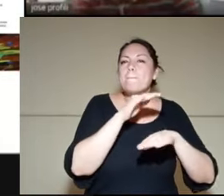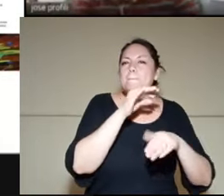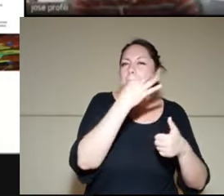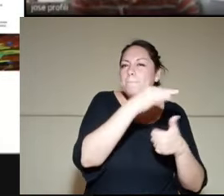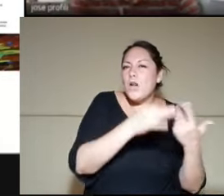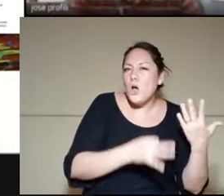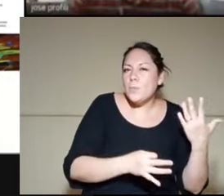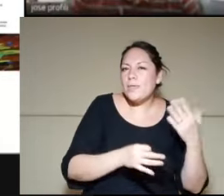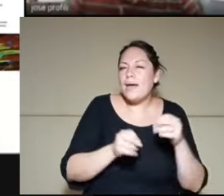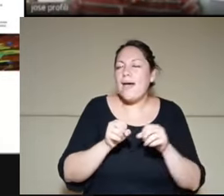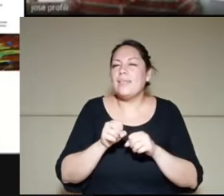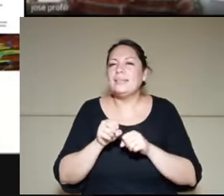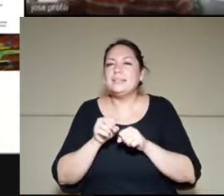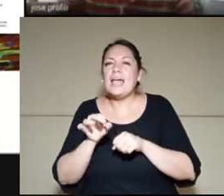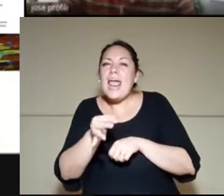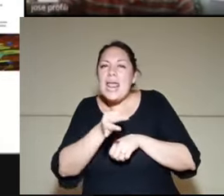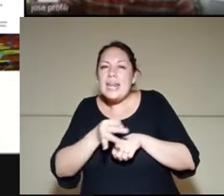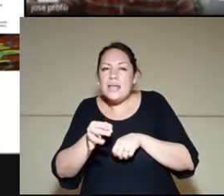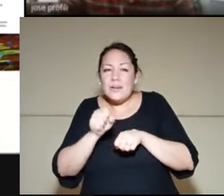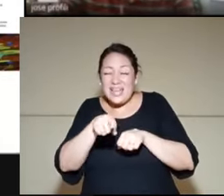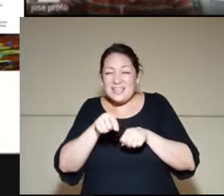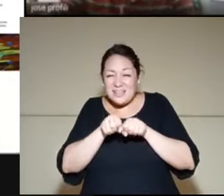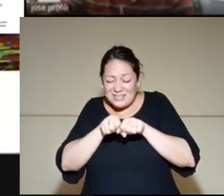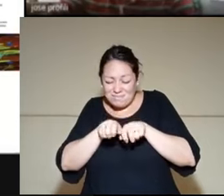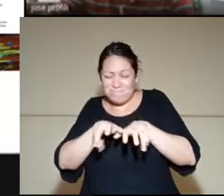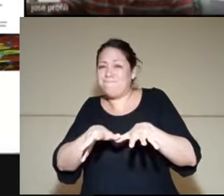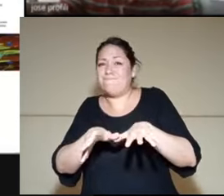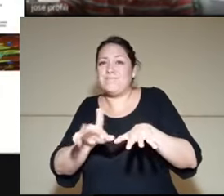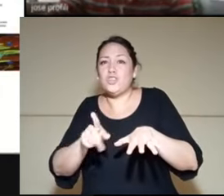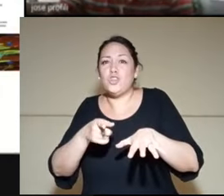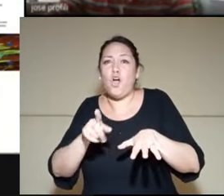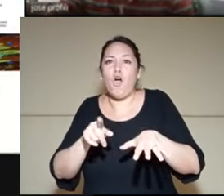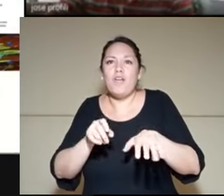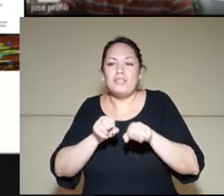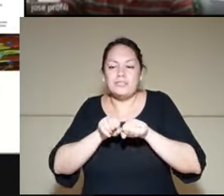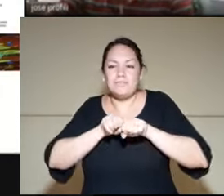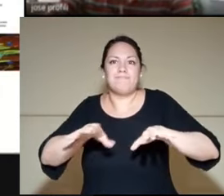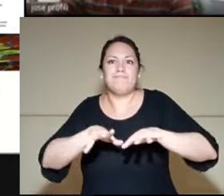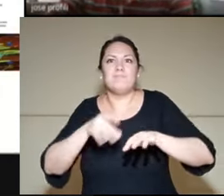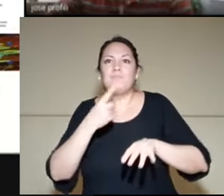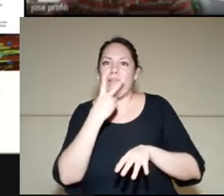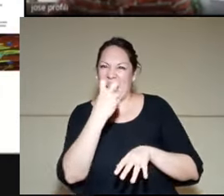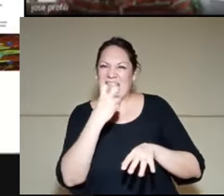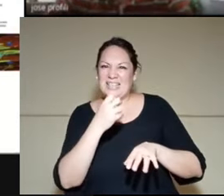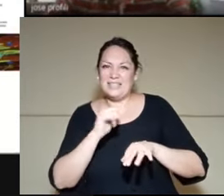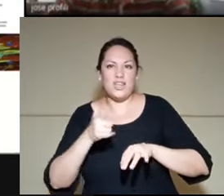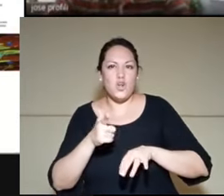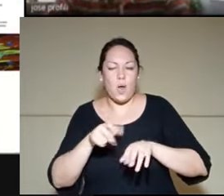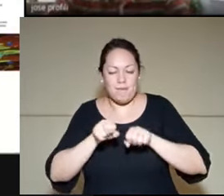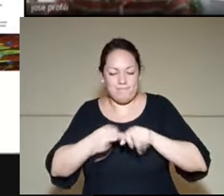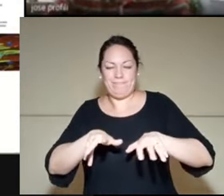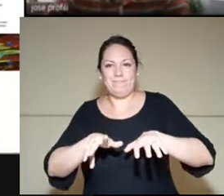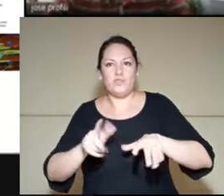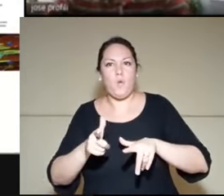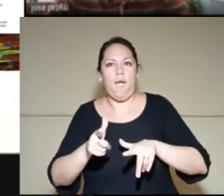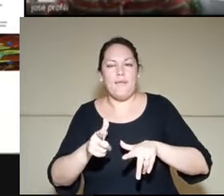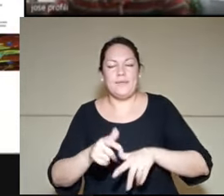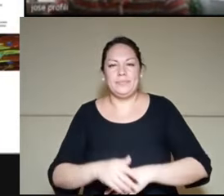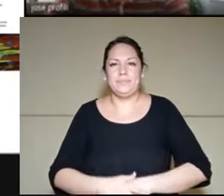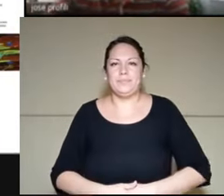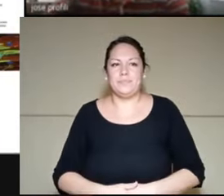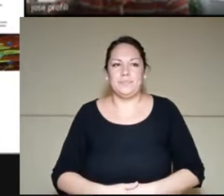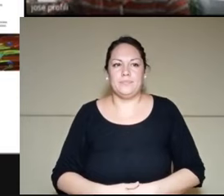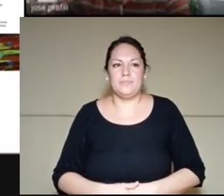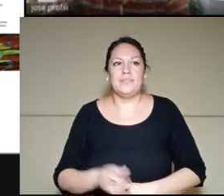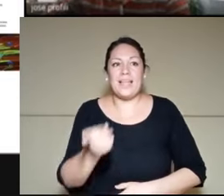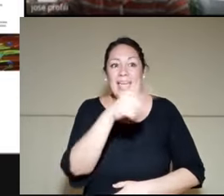neurona, y son células que no se van a excitar, entonces no van a conducir un impulso nervioso como sí lo hacen las neuronas.